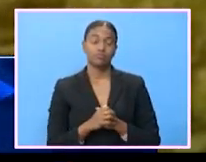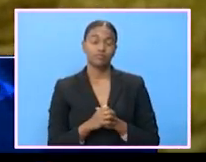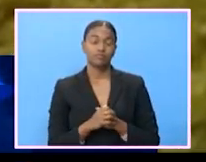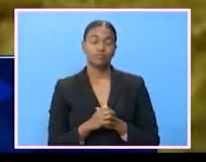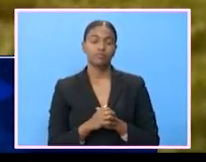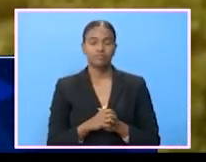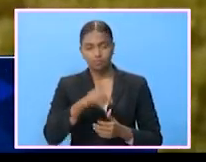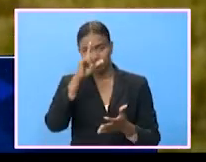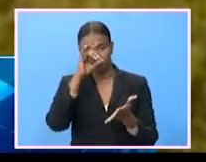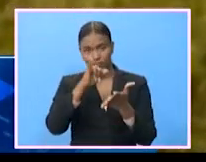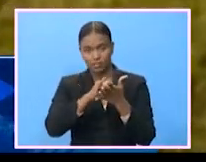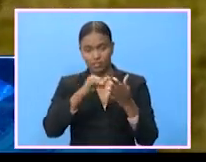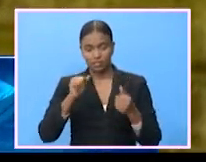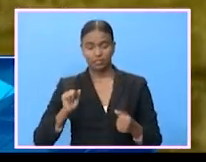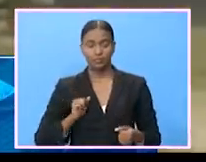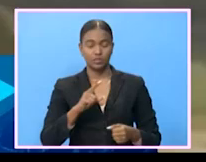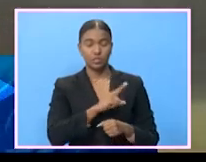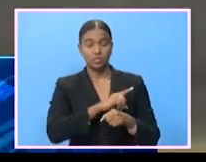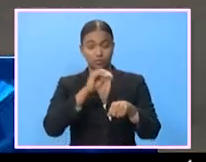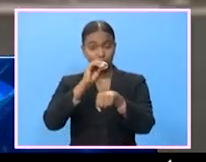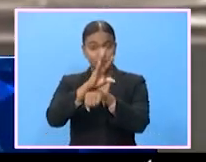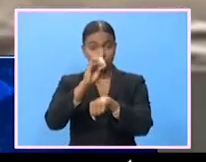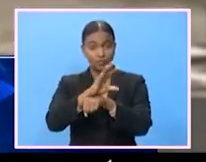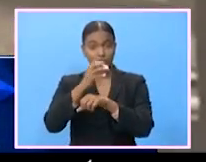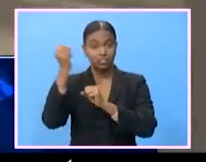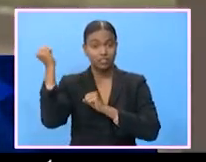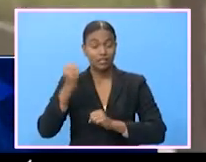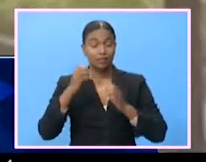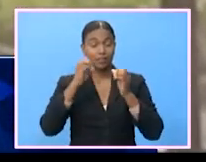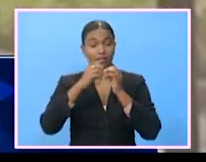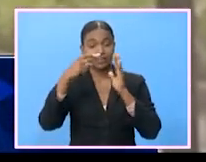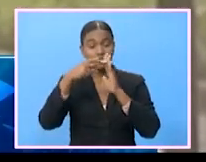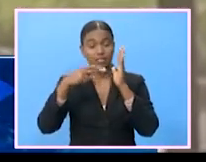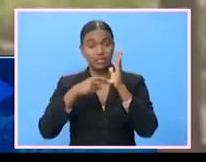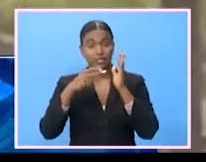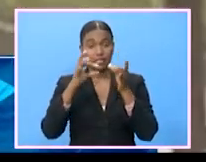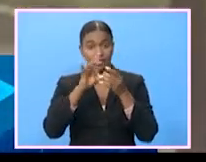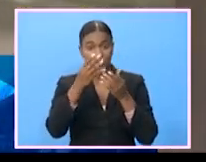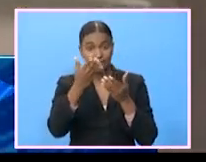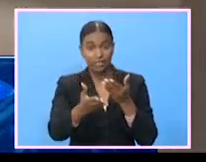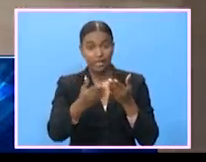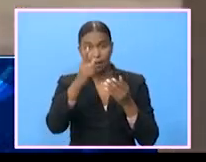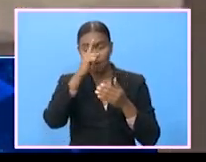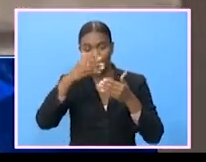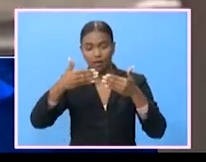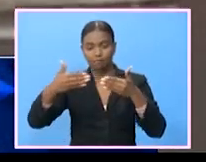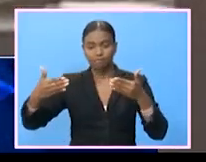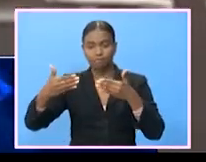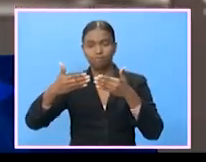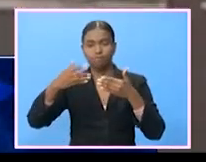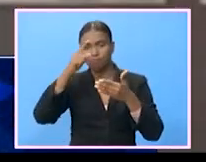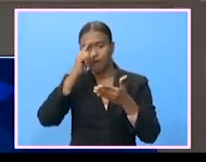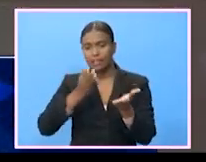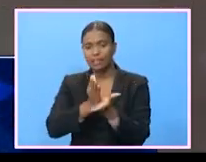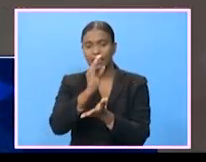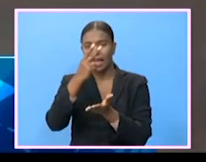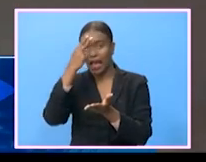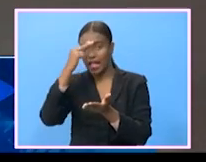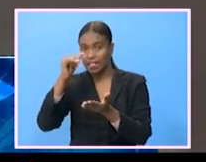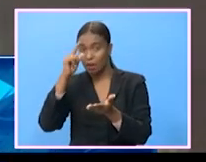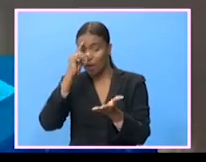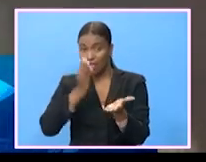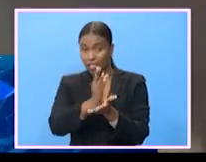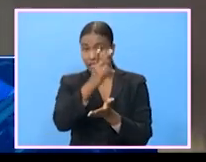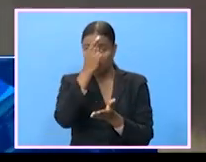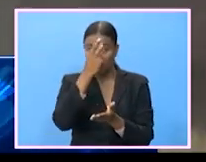tal sentido, los congresistas recomendaron un endurecimiento de las medidas migratorias en la frontera dominico-haitiana, de tal forma que se